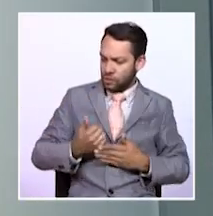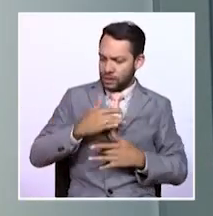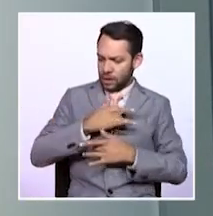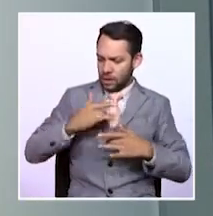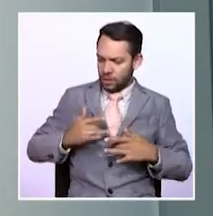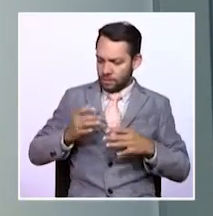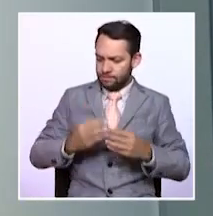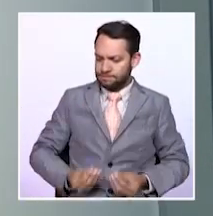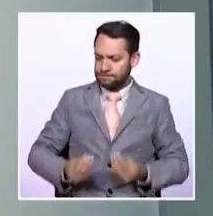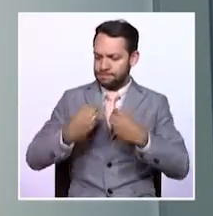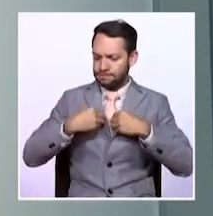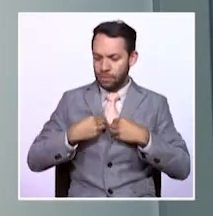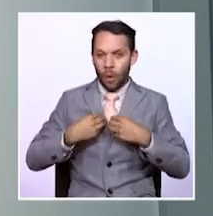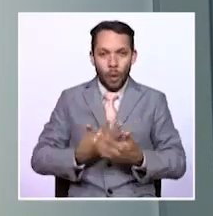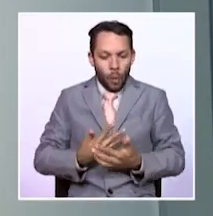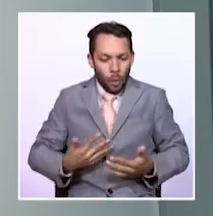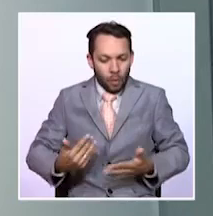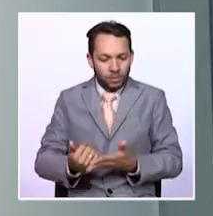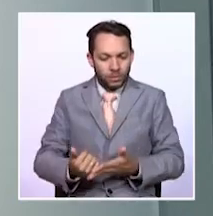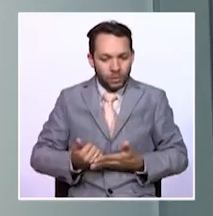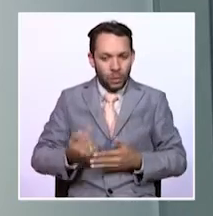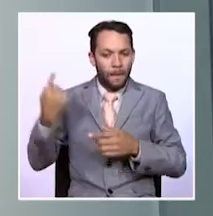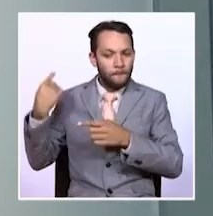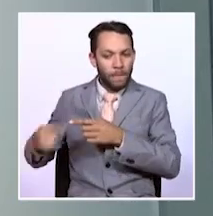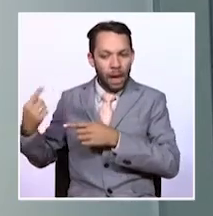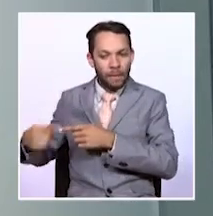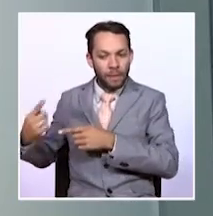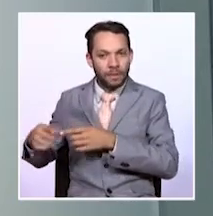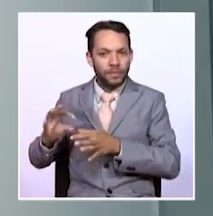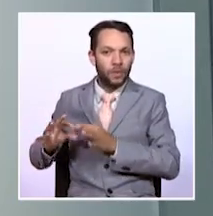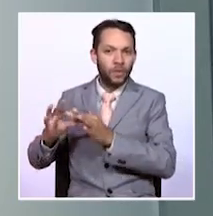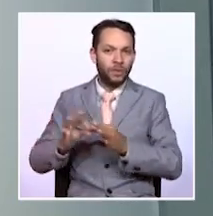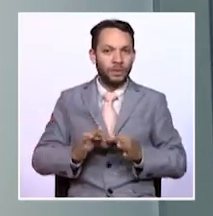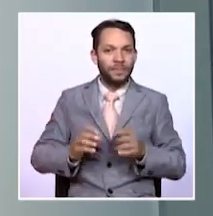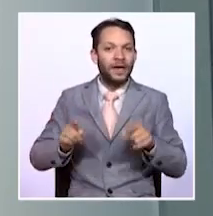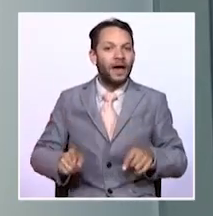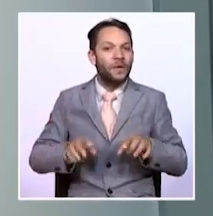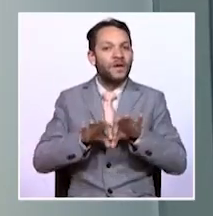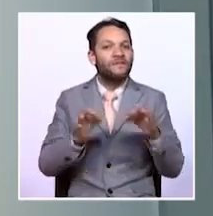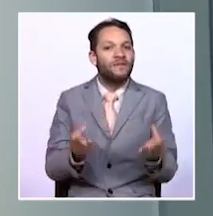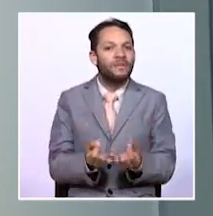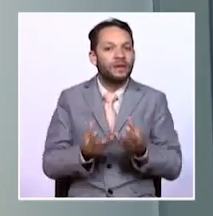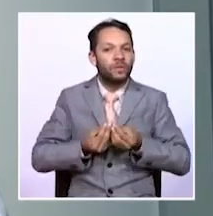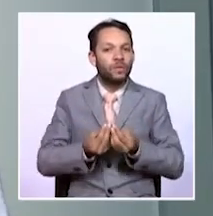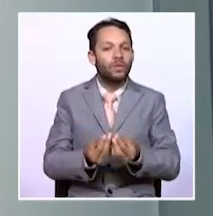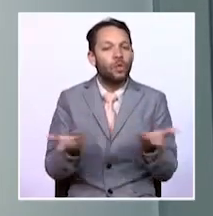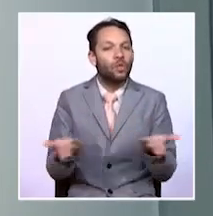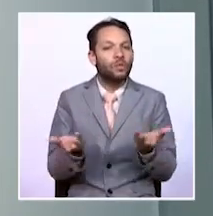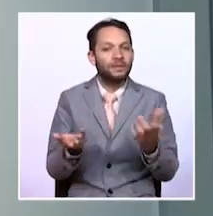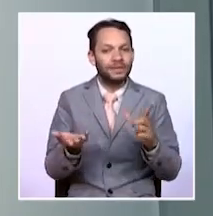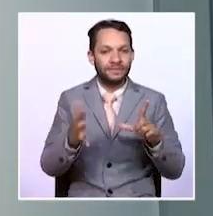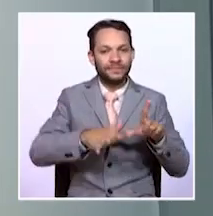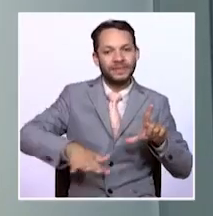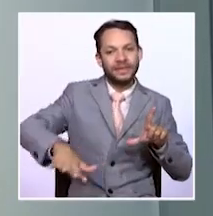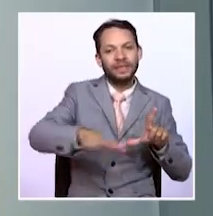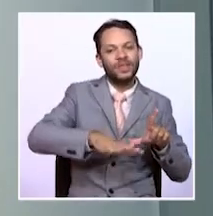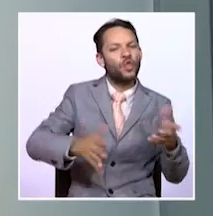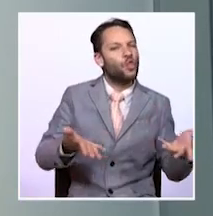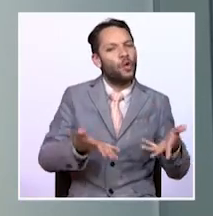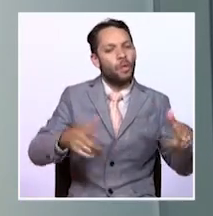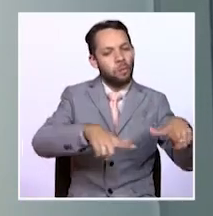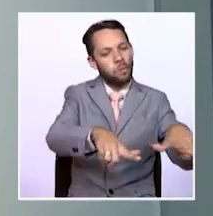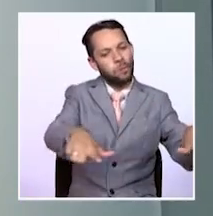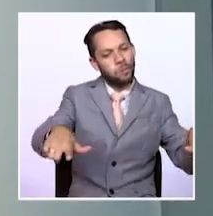diferentes condiciones que podemos tener nosotros mismos o nuestras familias. Nos encontramos en este momento en el Parque de la Salud del Dr. Rojas, en el área